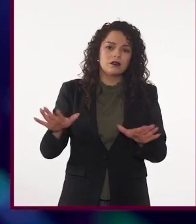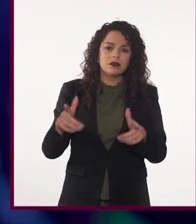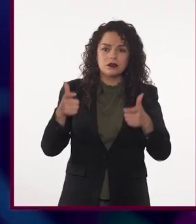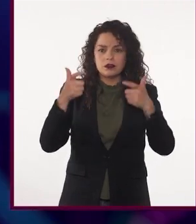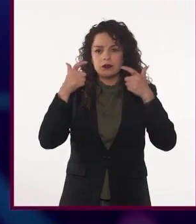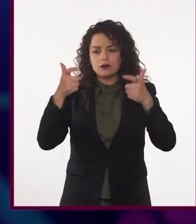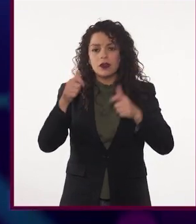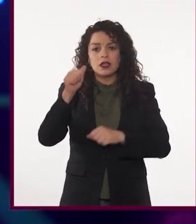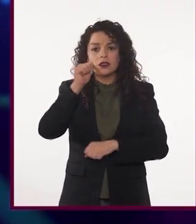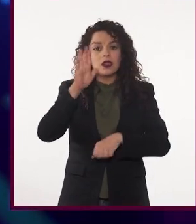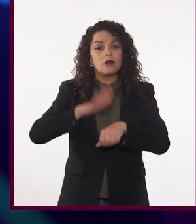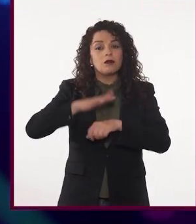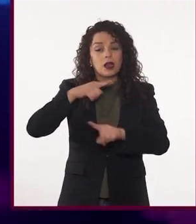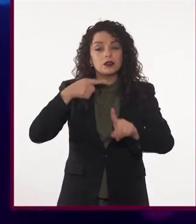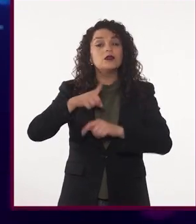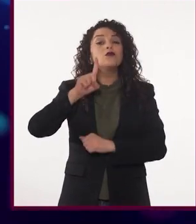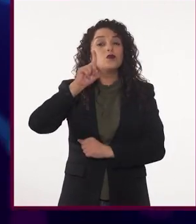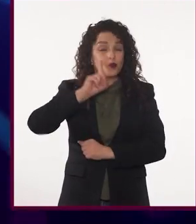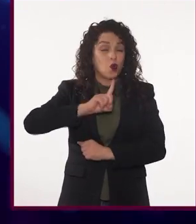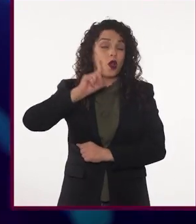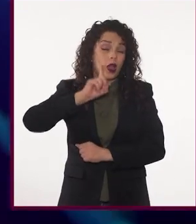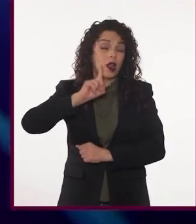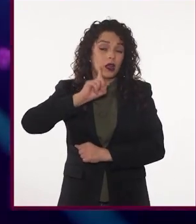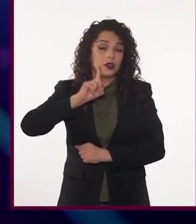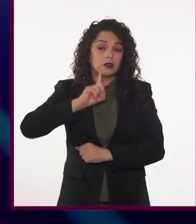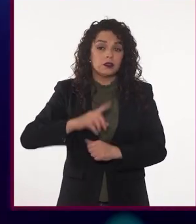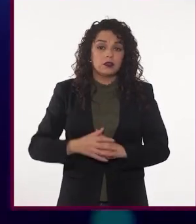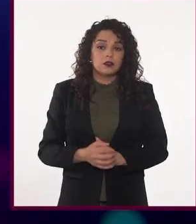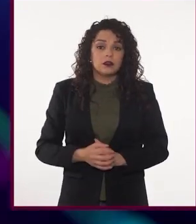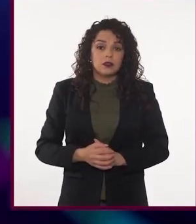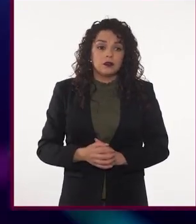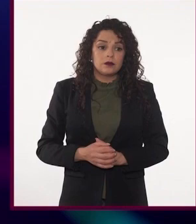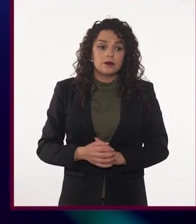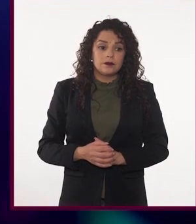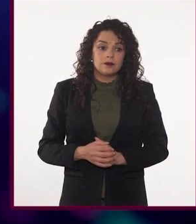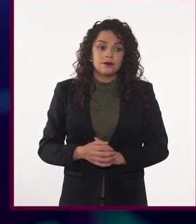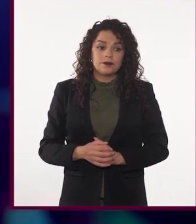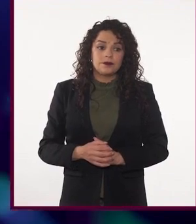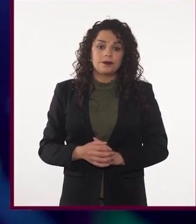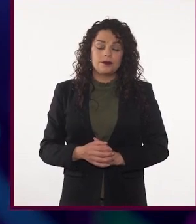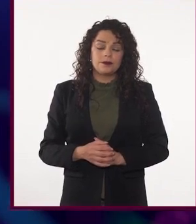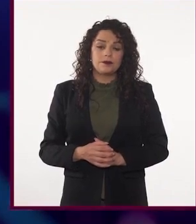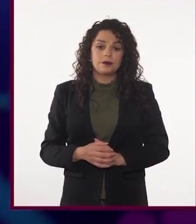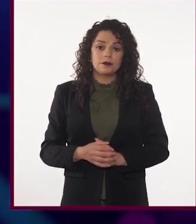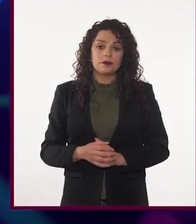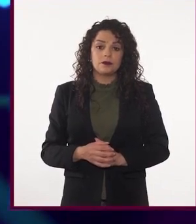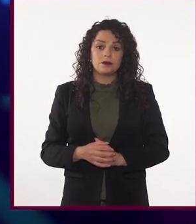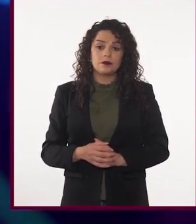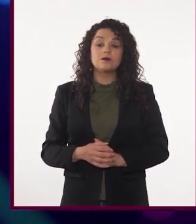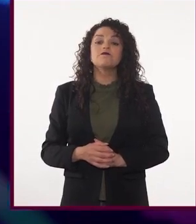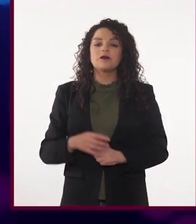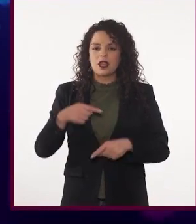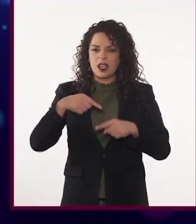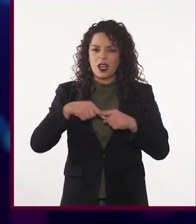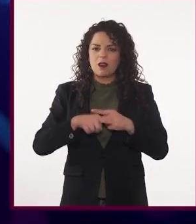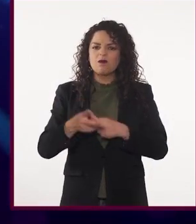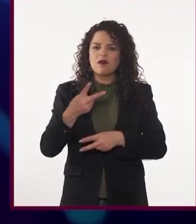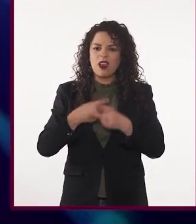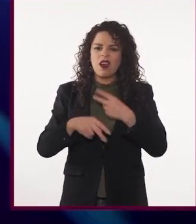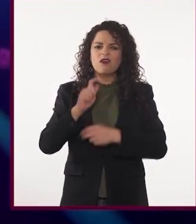acosadas, generalmente son mujeres, ¿no? Las mujeres pueden empezar a